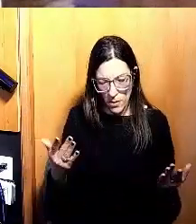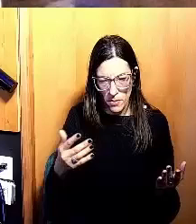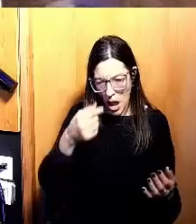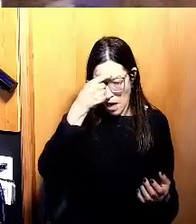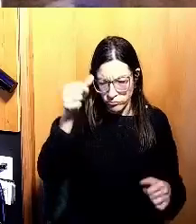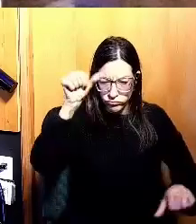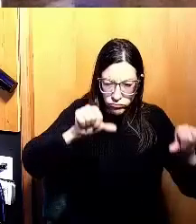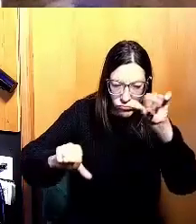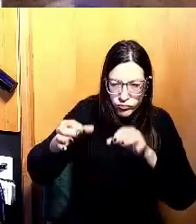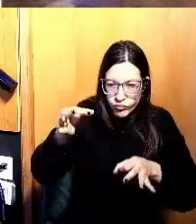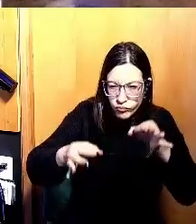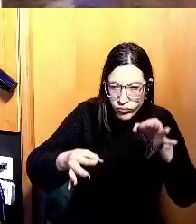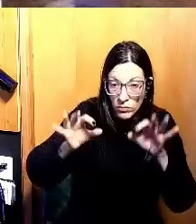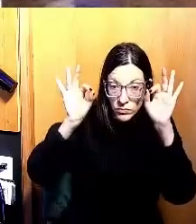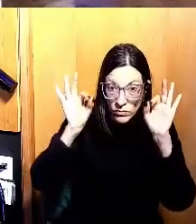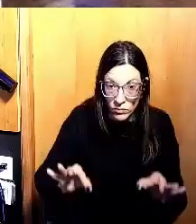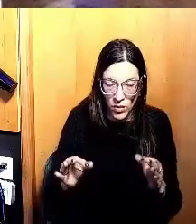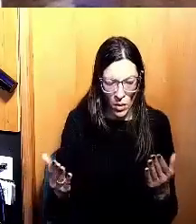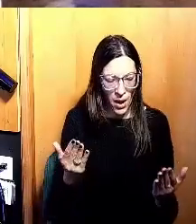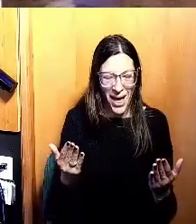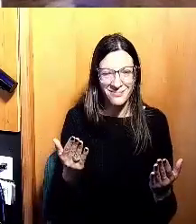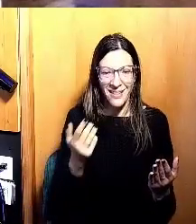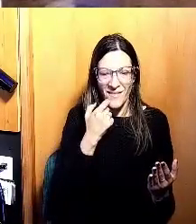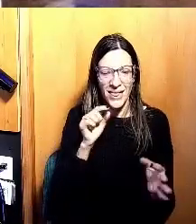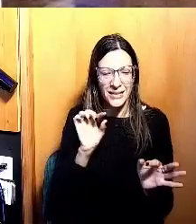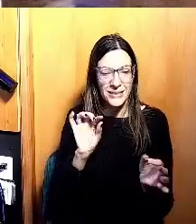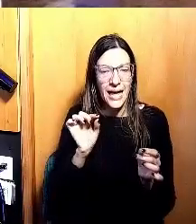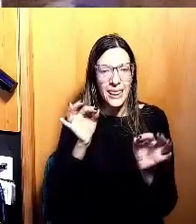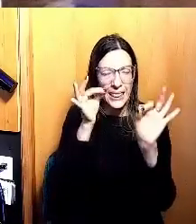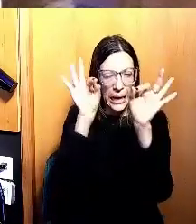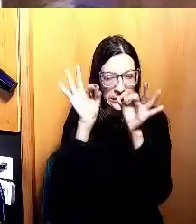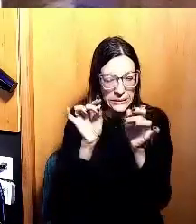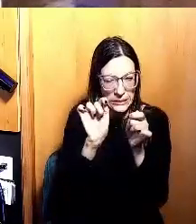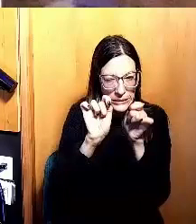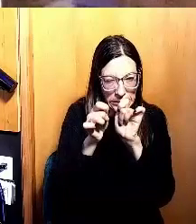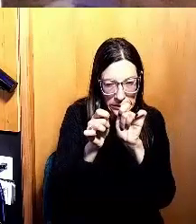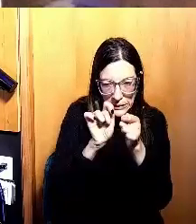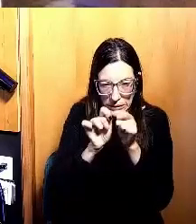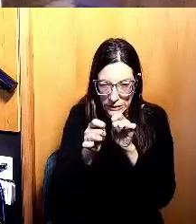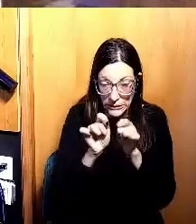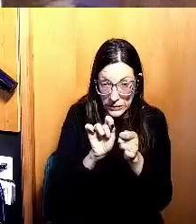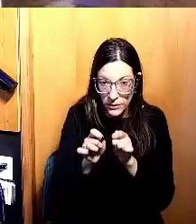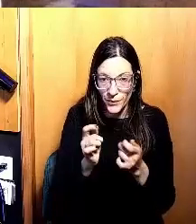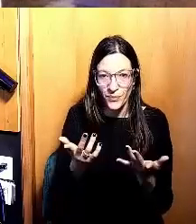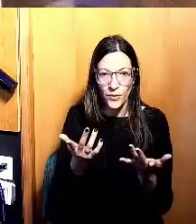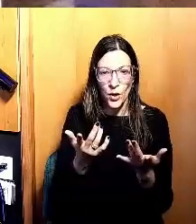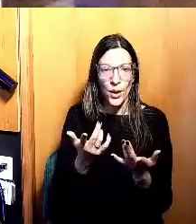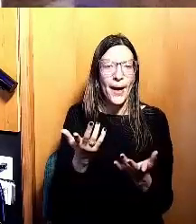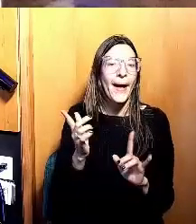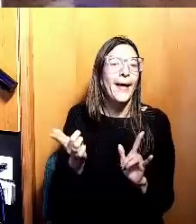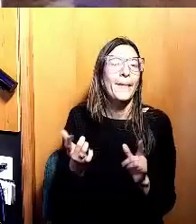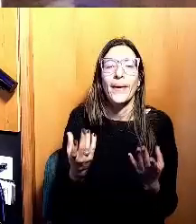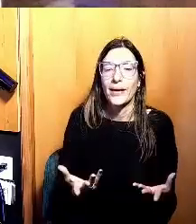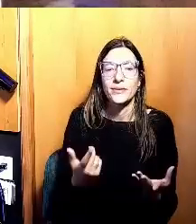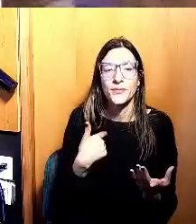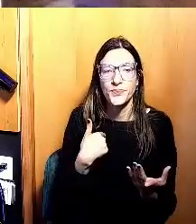y ahí lo que hacemos es justamente eso, ajustar algoritmos que si no, se usan mucho algoritmos que